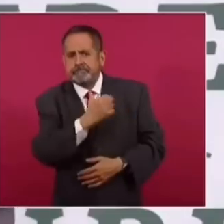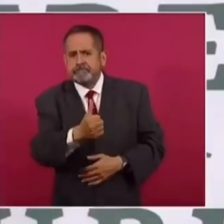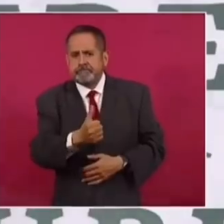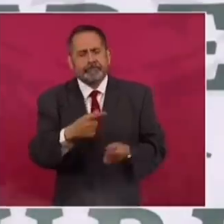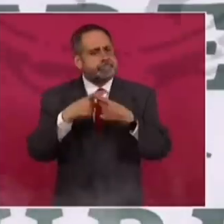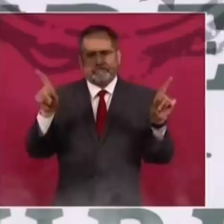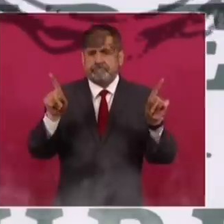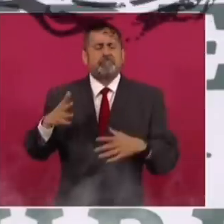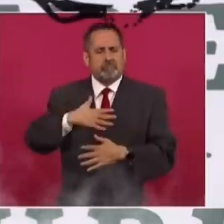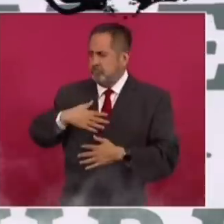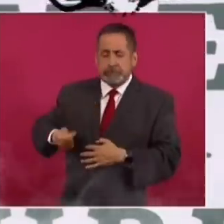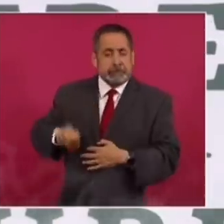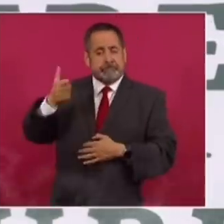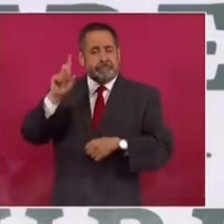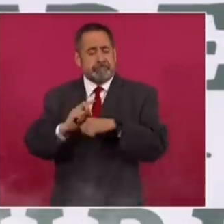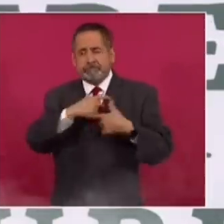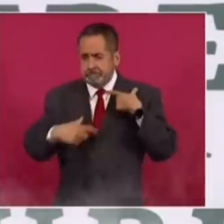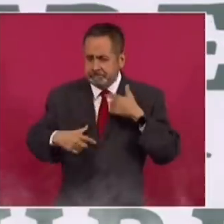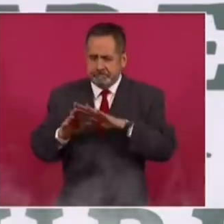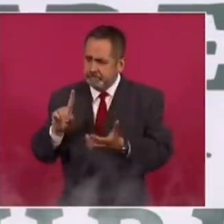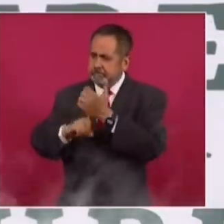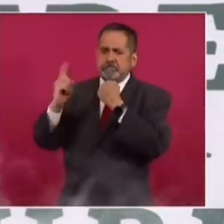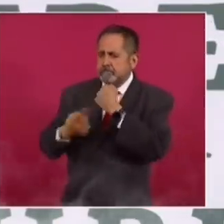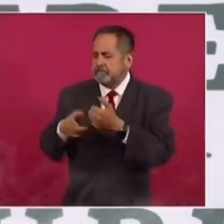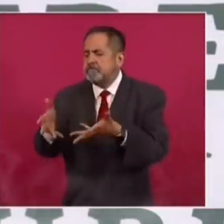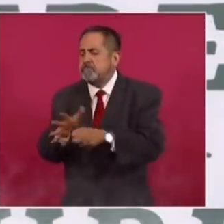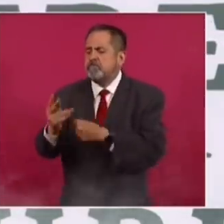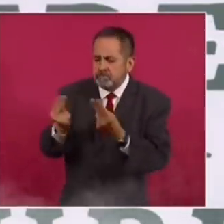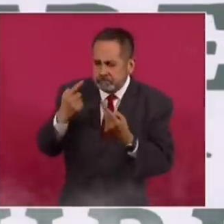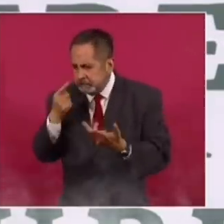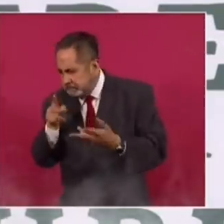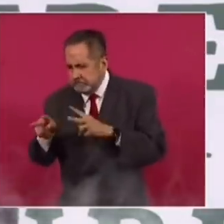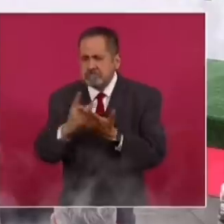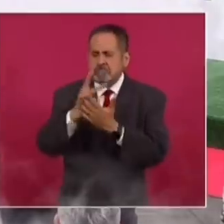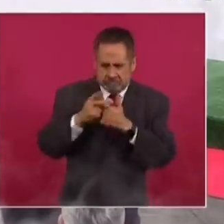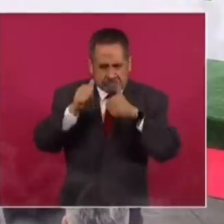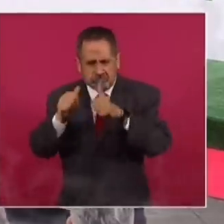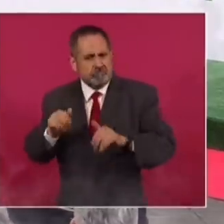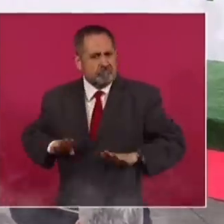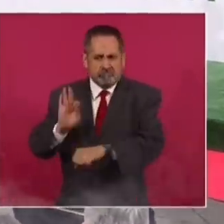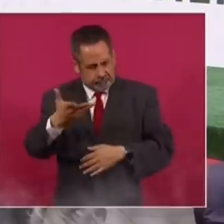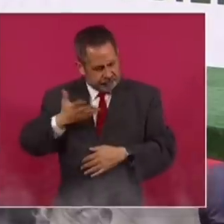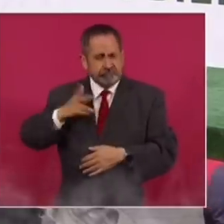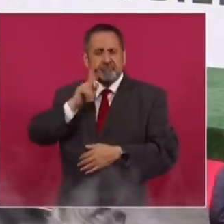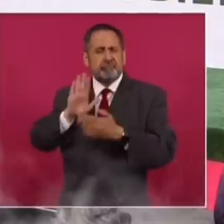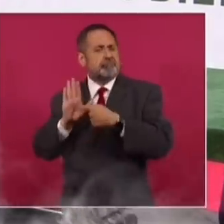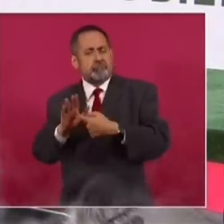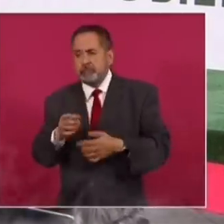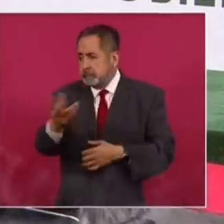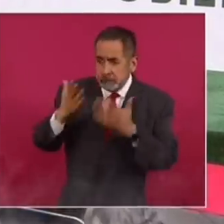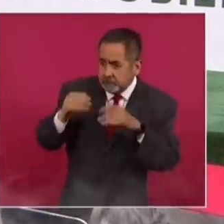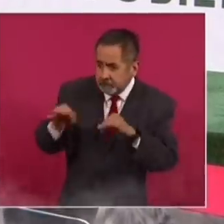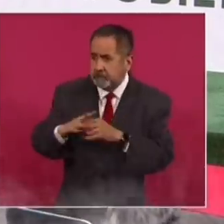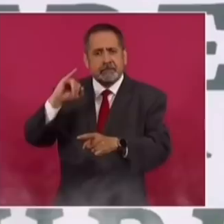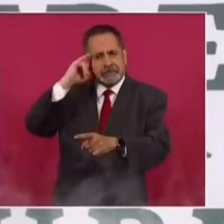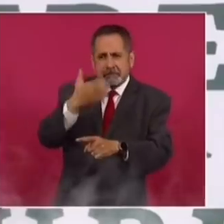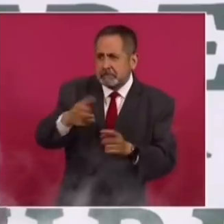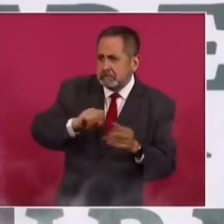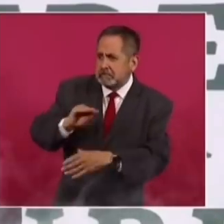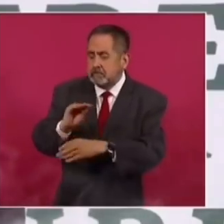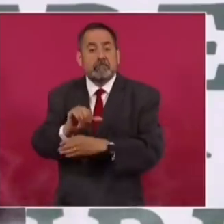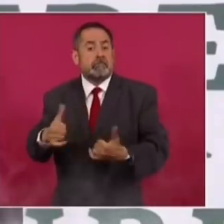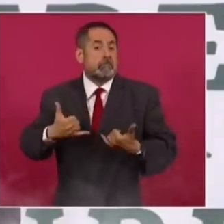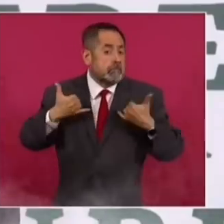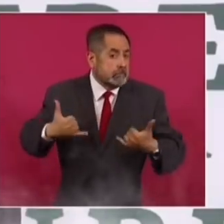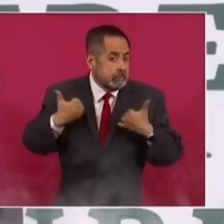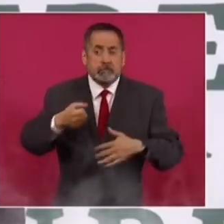desde el primer día fuimos a la raíz del problema y empezamos a aplicar programas dirigidos a beneficiar a obreros a desempleados a campesinos abandonados a